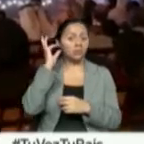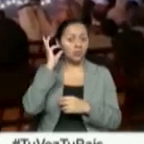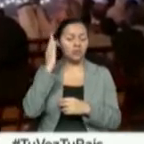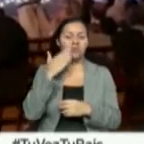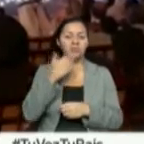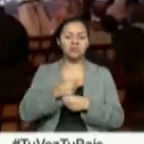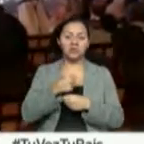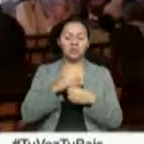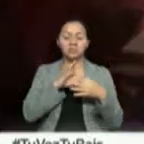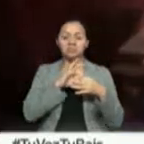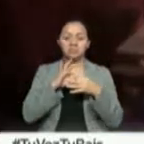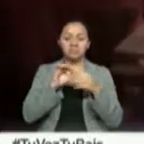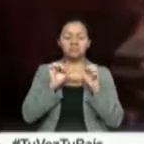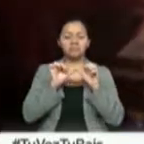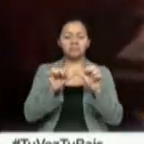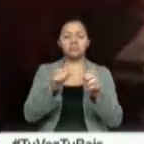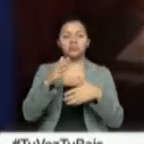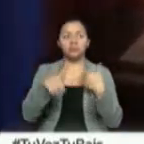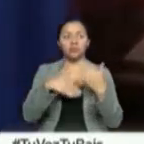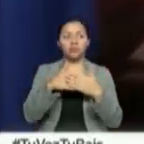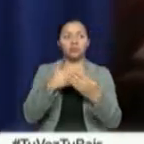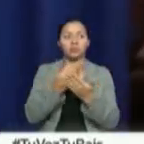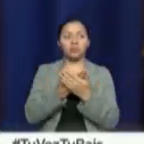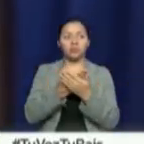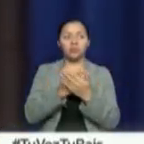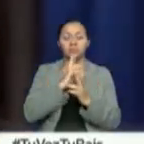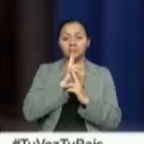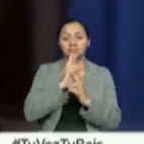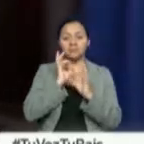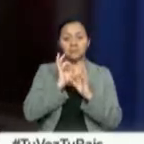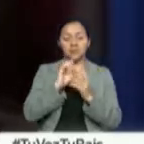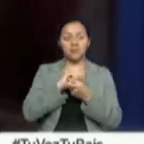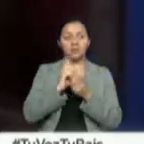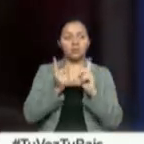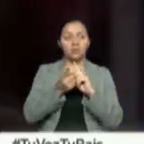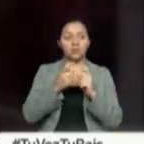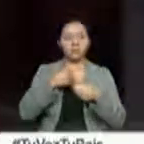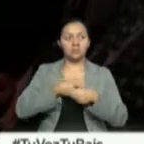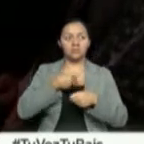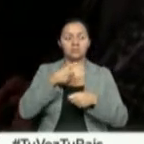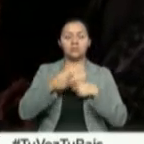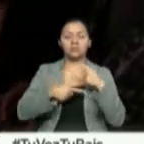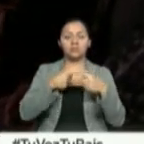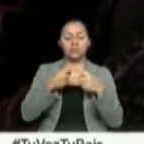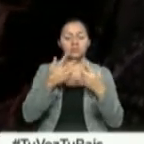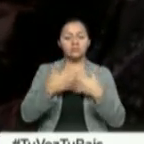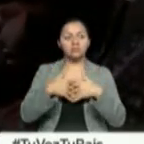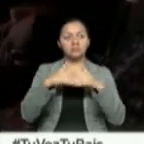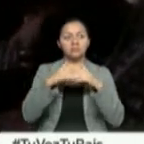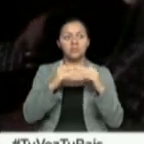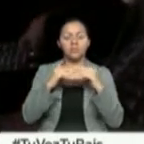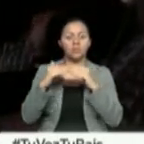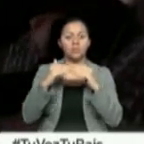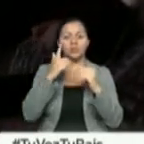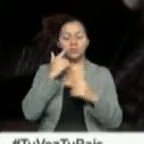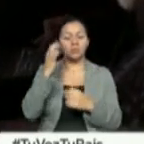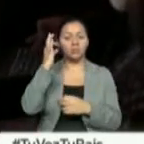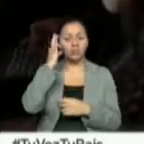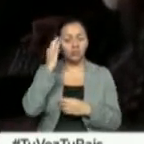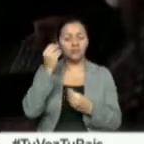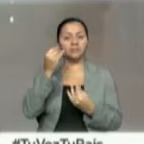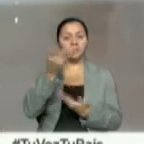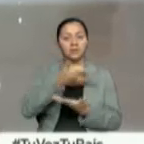conjunto y permanente para que las propuestas resultantes de este encuentro se concreten en acciones que impulsan la equidad de género el